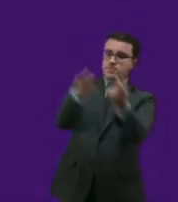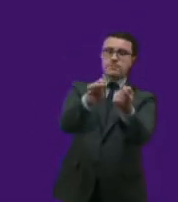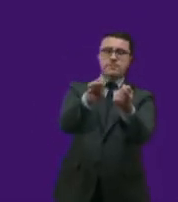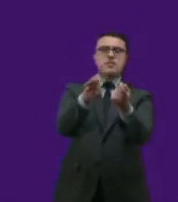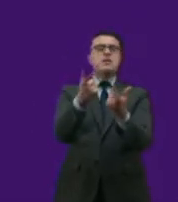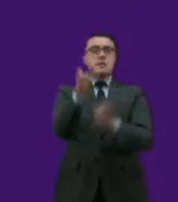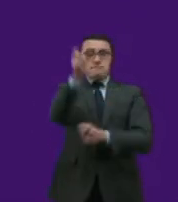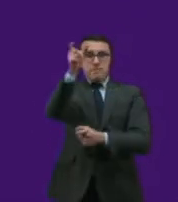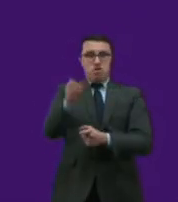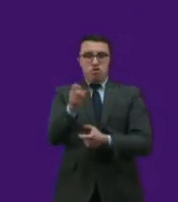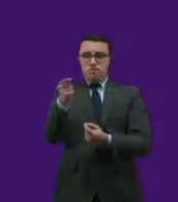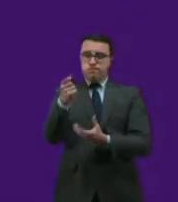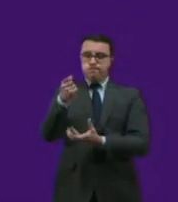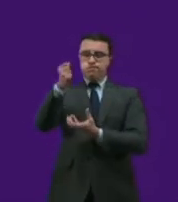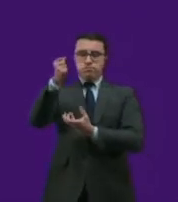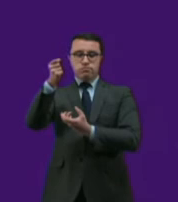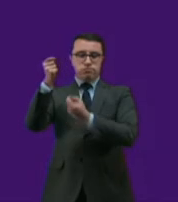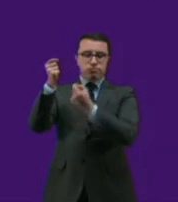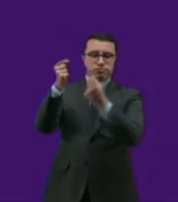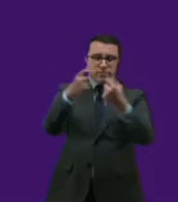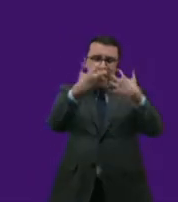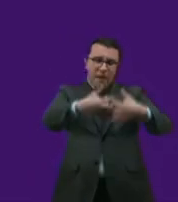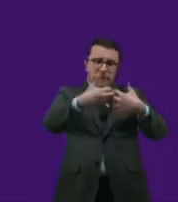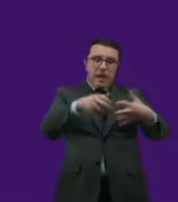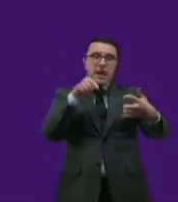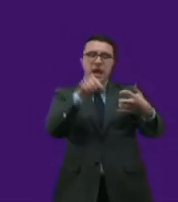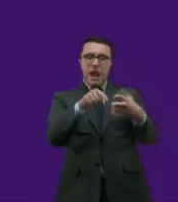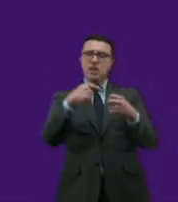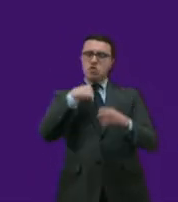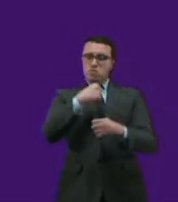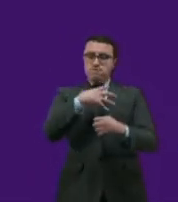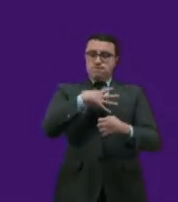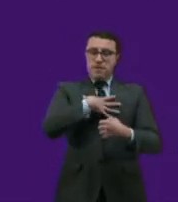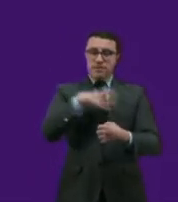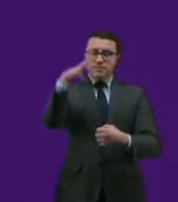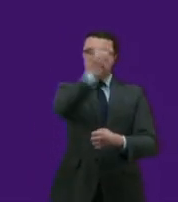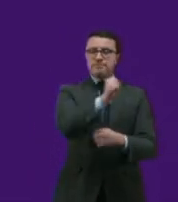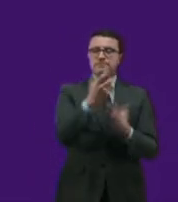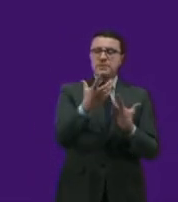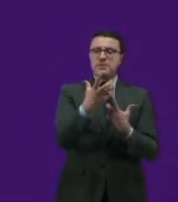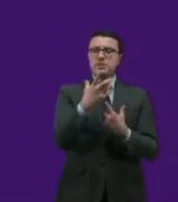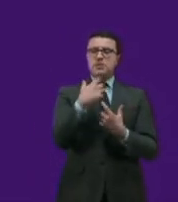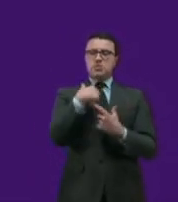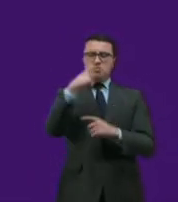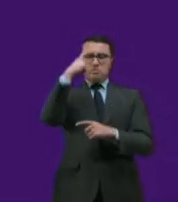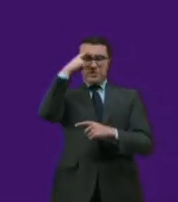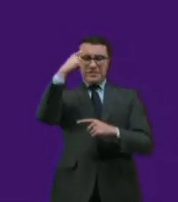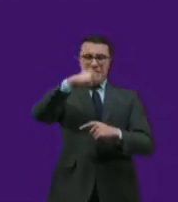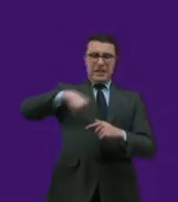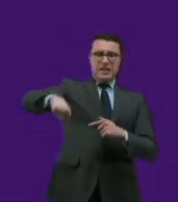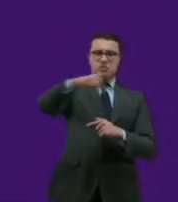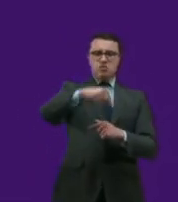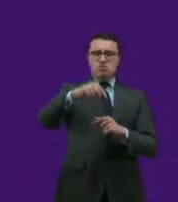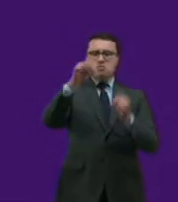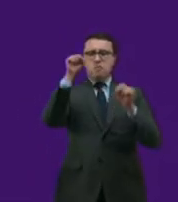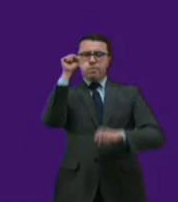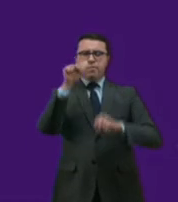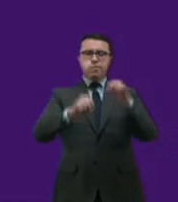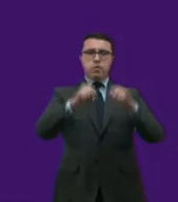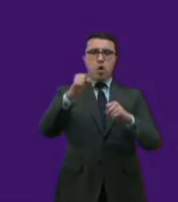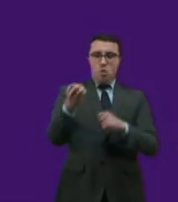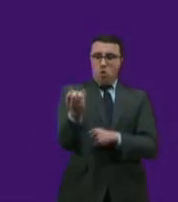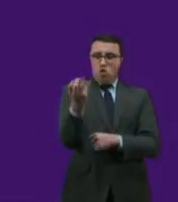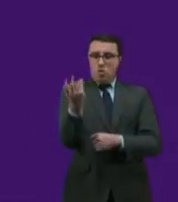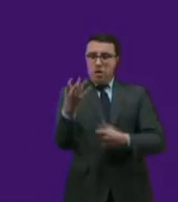interese realmente en una compañía y pueda haber una oportunidad, y yo veo que tienen que tener un retorno, naturalmente, que sea numérico y que